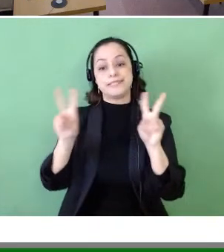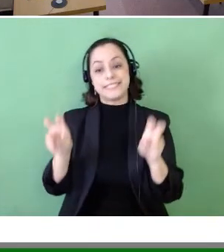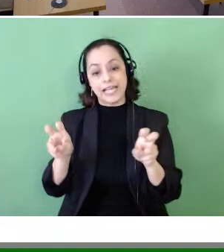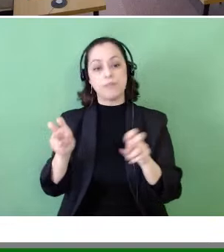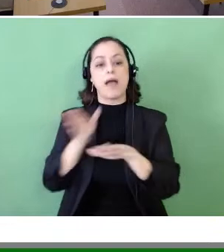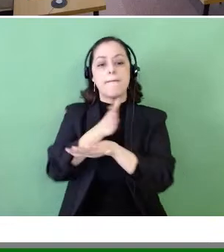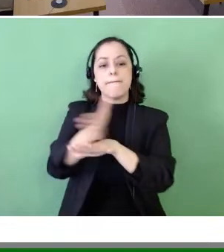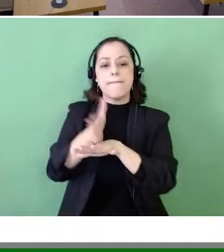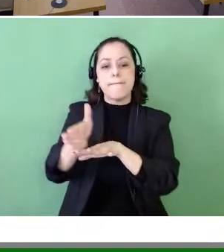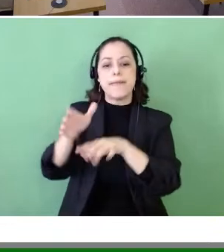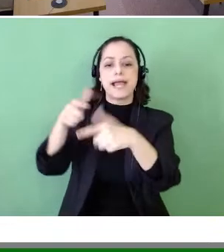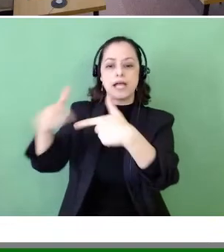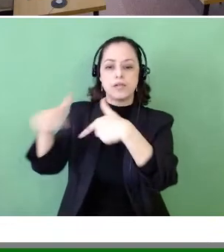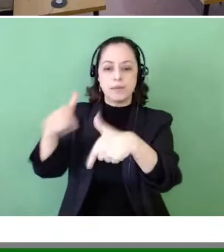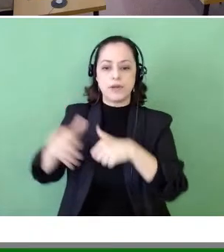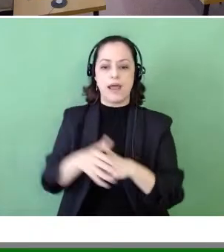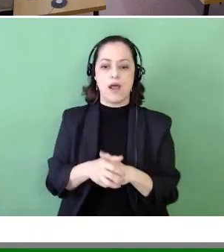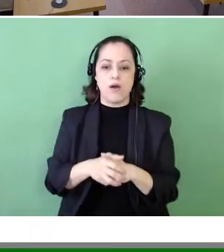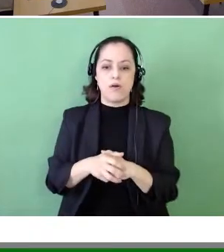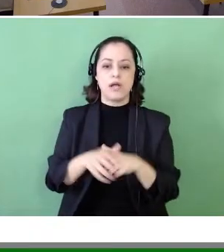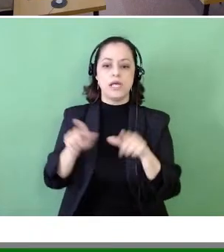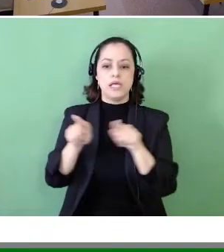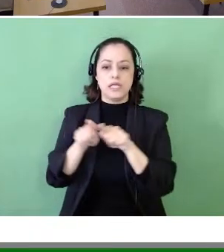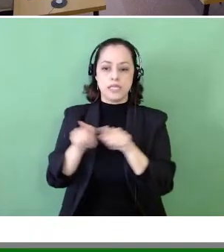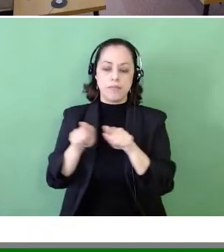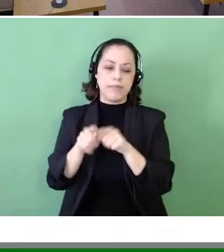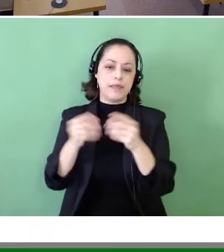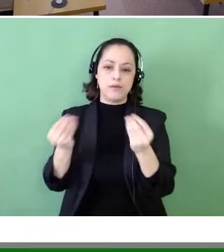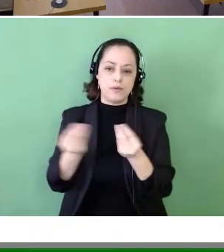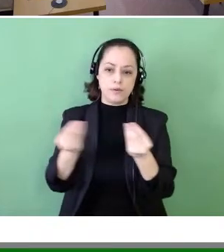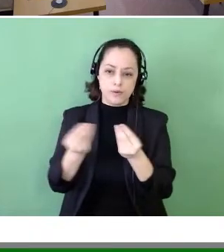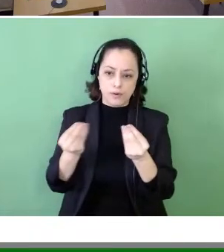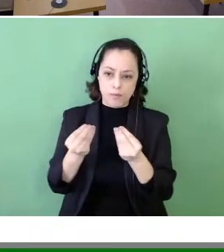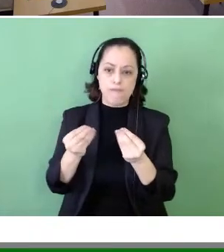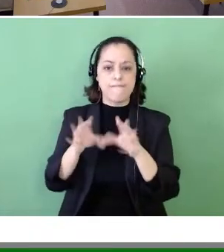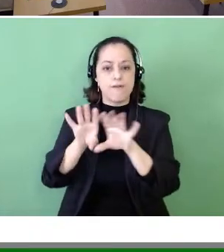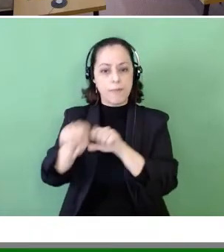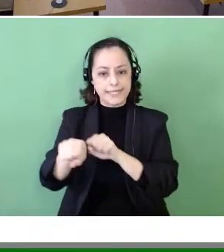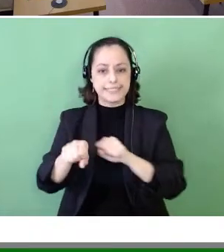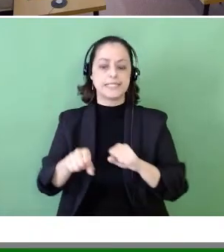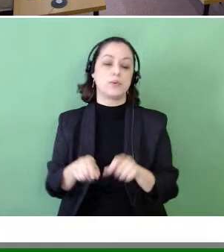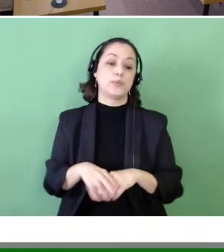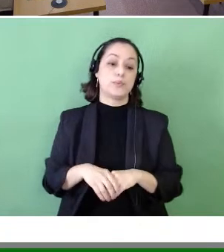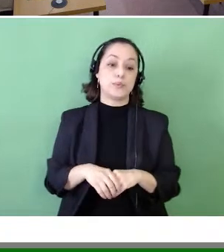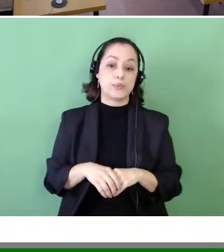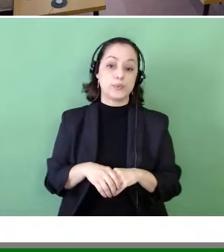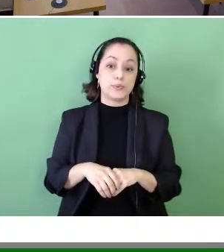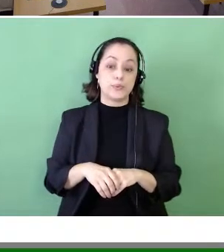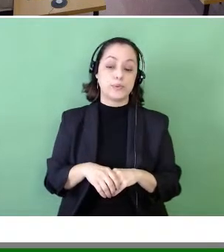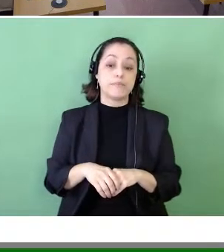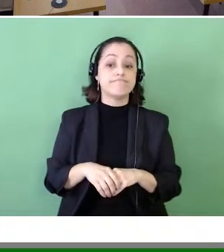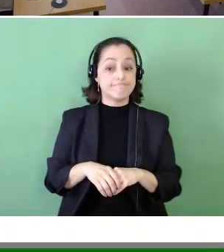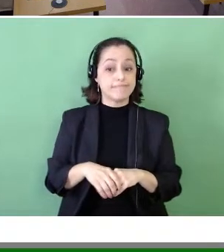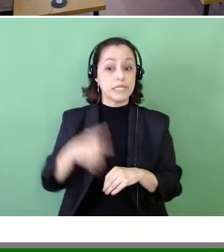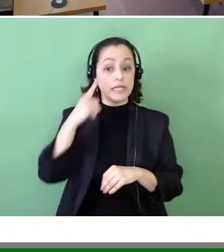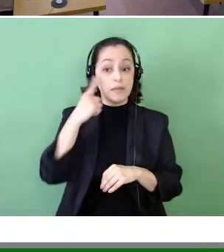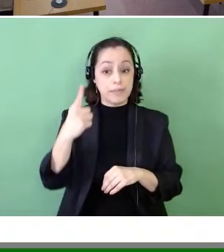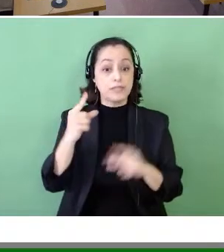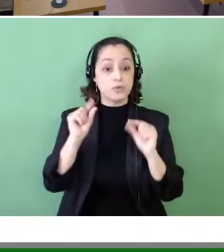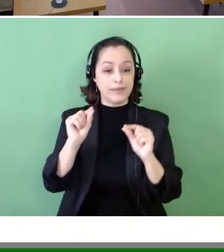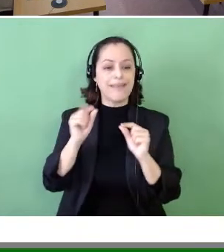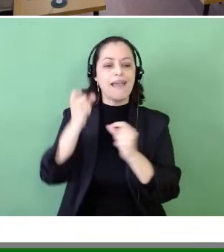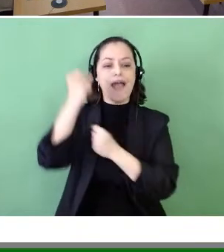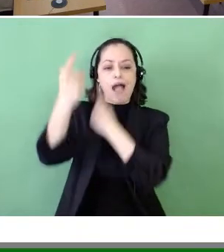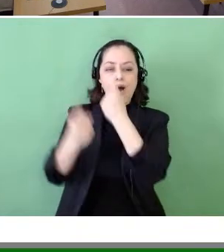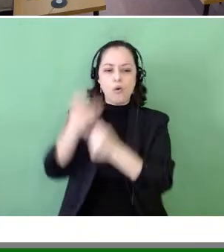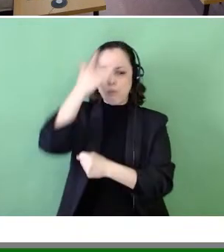investigación. Y acerca del mercado laboral, tenemos también algunos que se